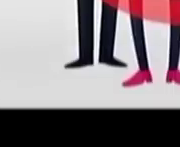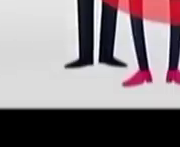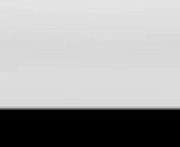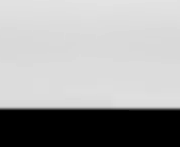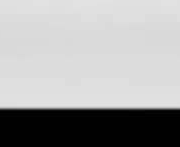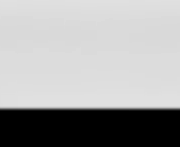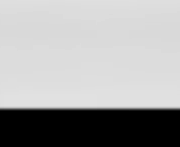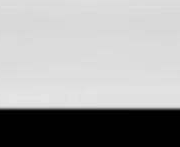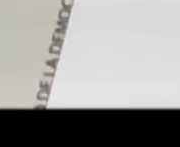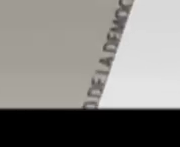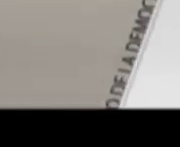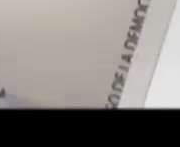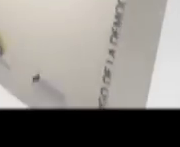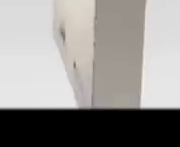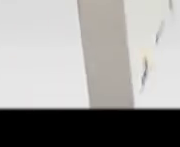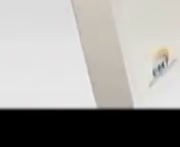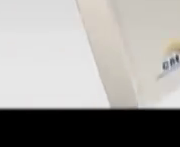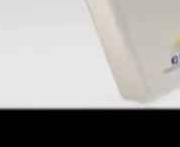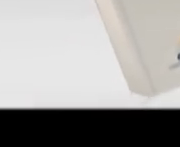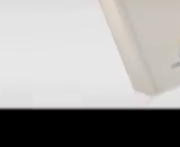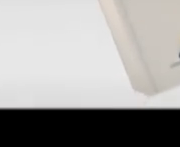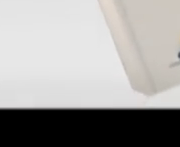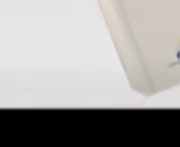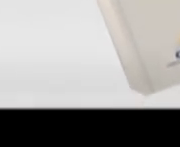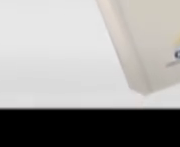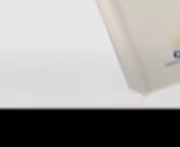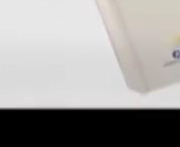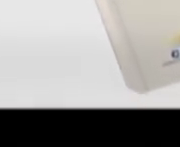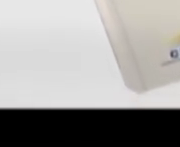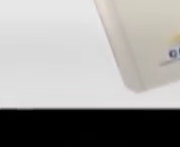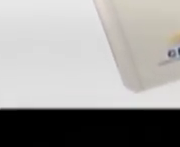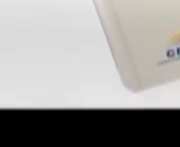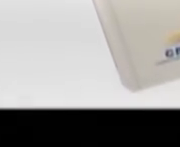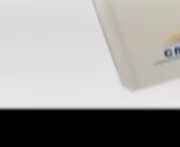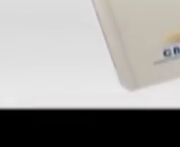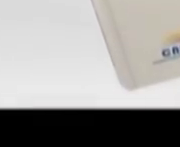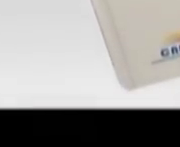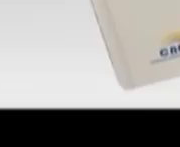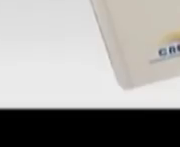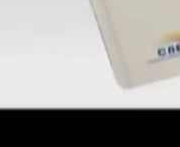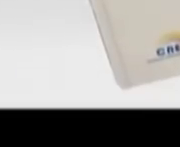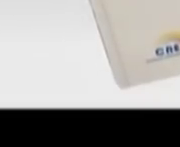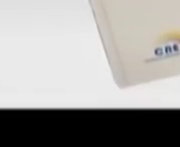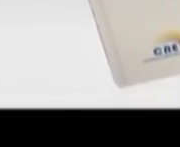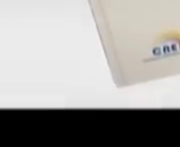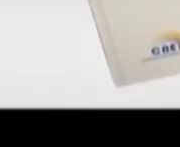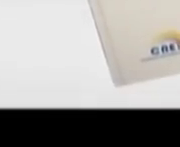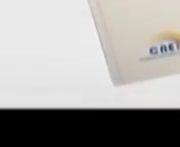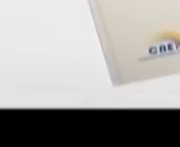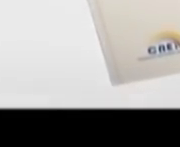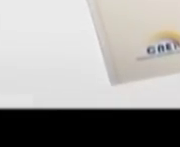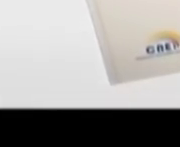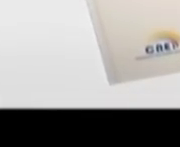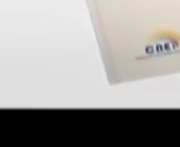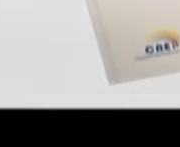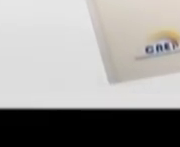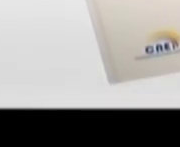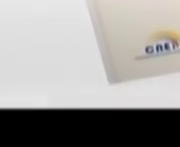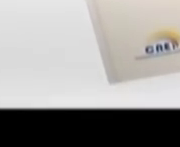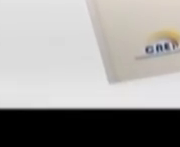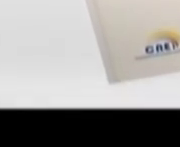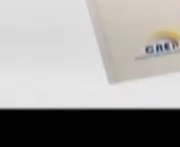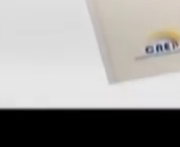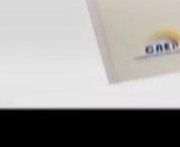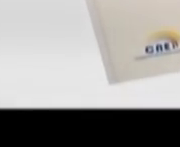electoral, tal como lo establece el artículo 207 de la Ley Orgánica Electoral y de Organizaciones Políticas, Código de la